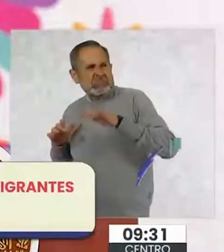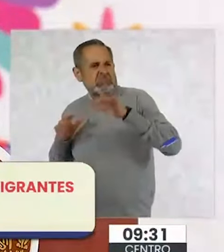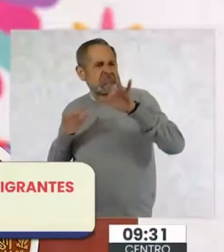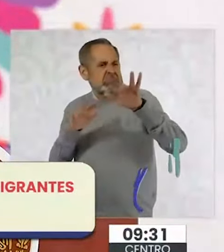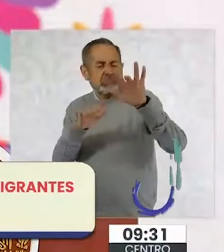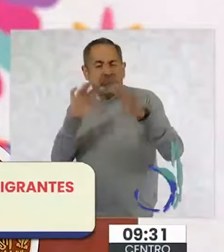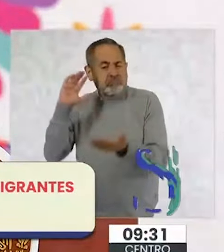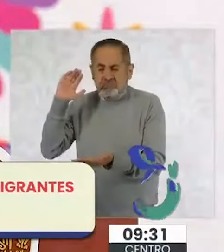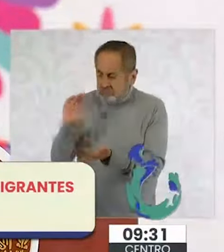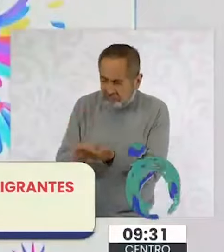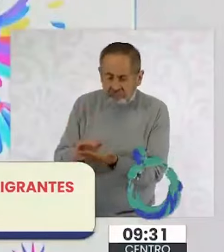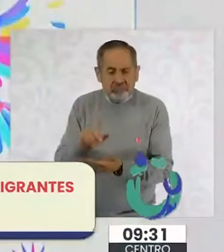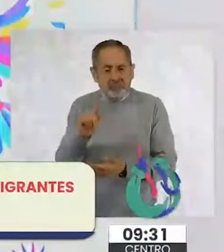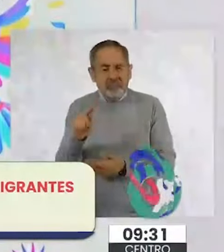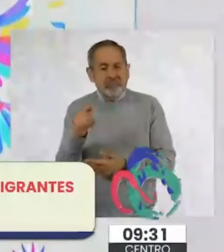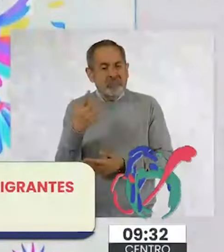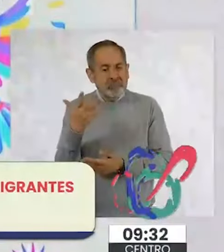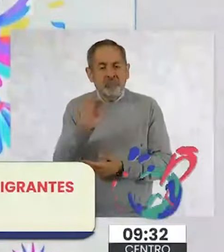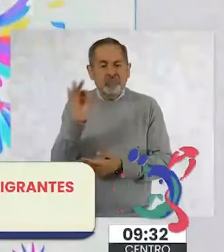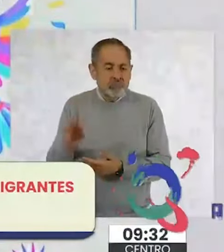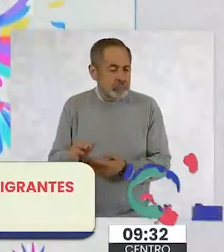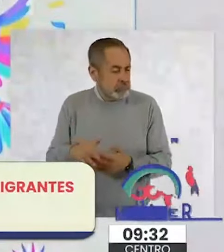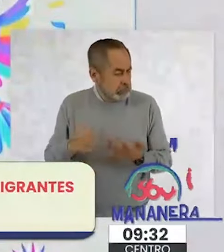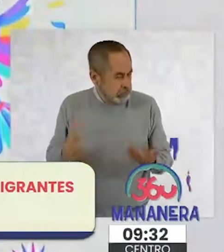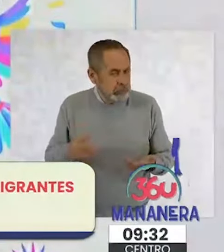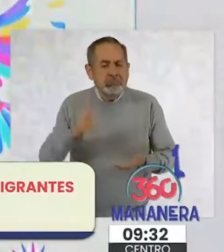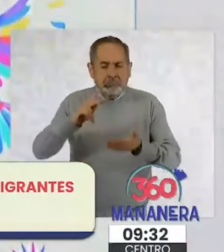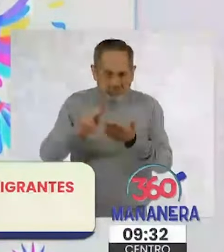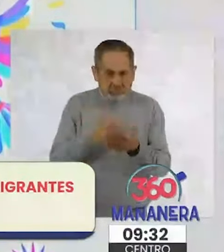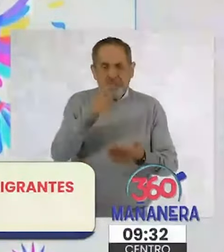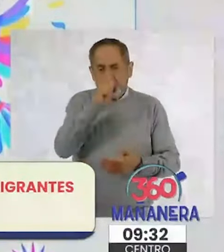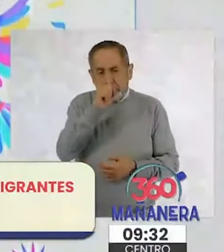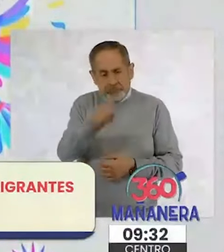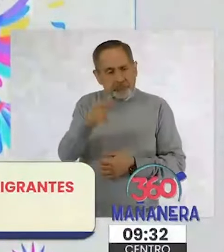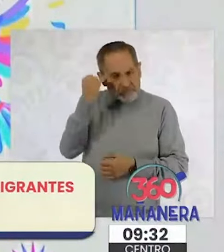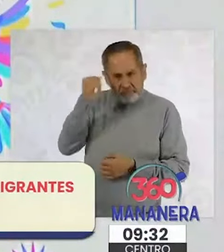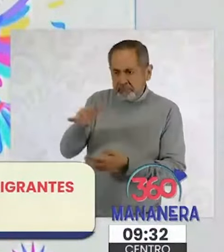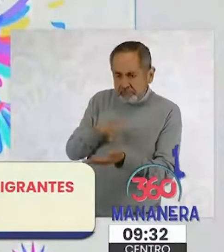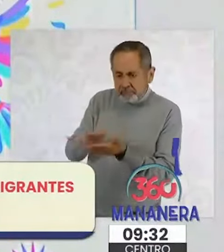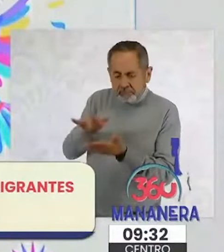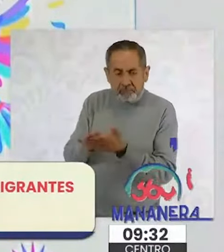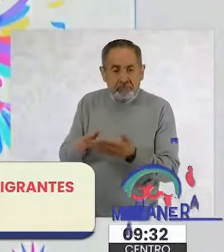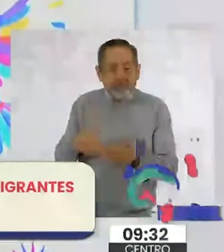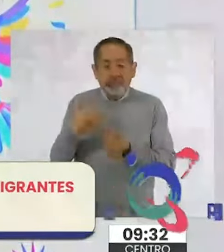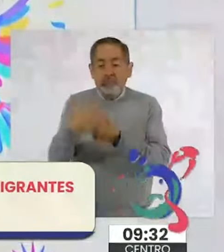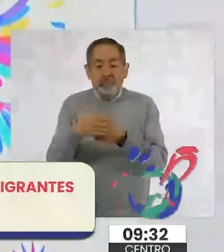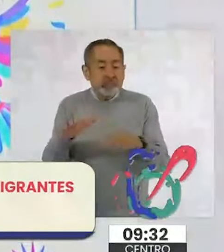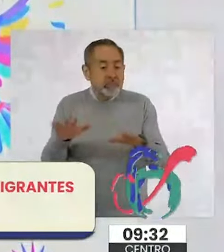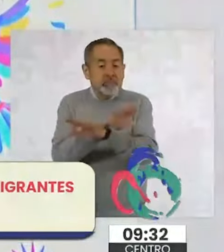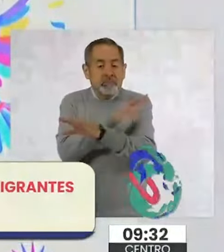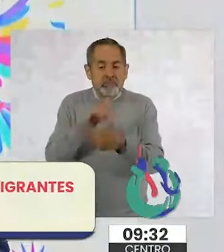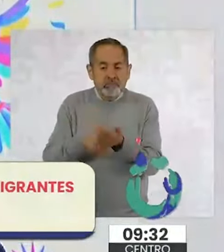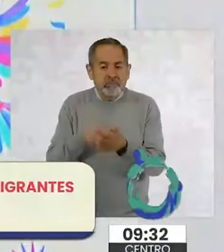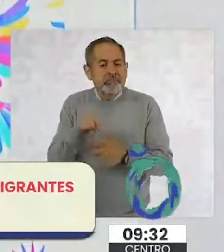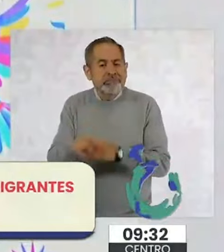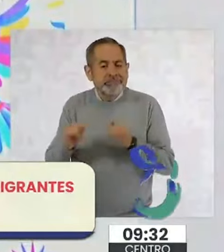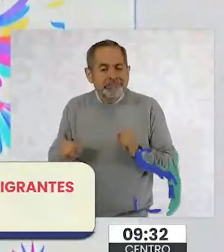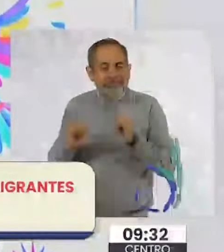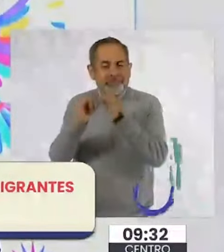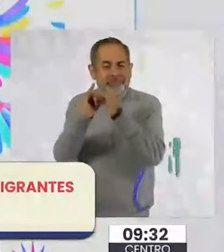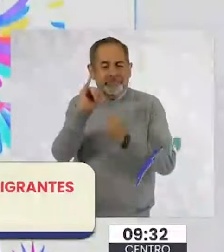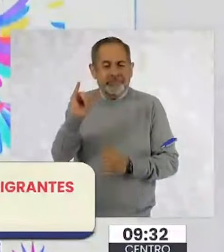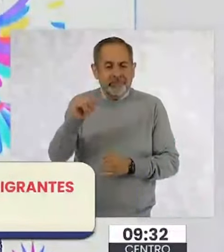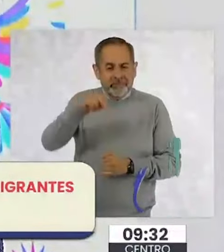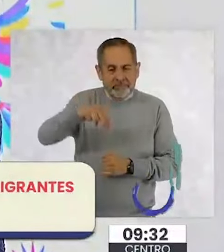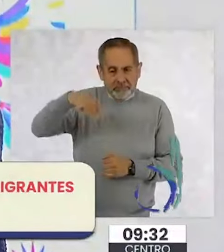norte Entonces vamos a a fortalecerla ahora con el cambio que vamos a tener en el instituto de migración